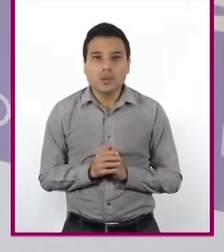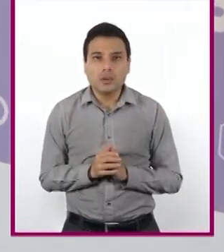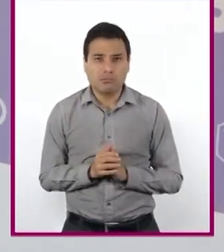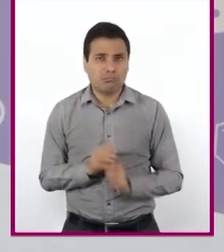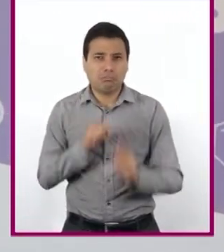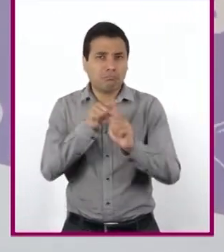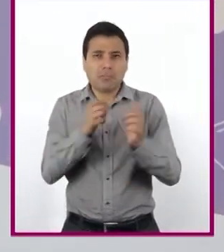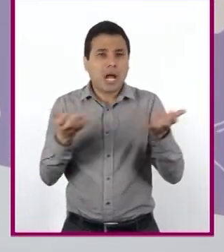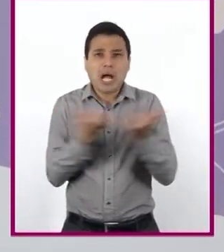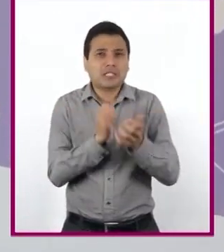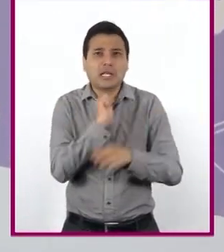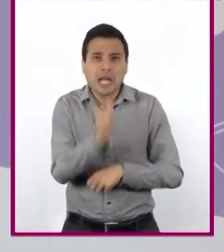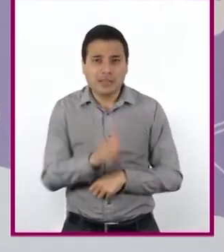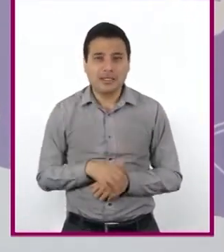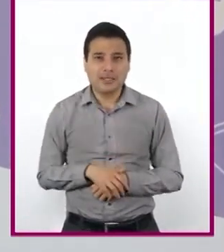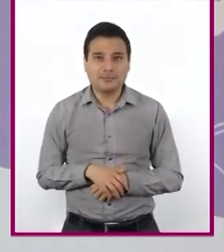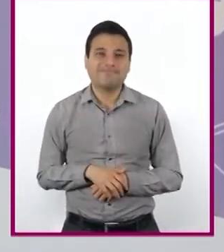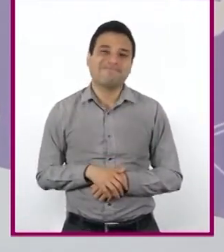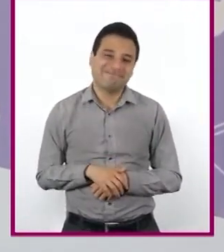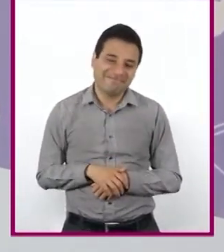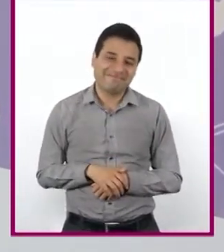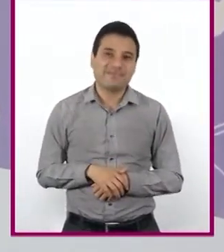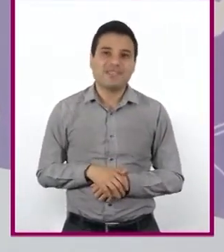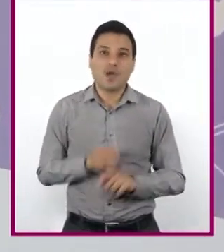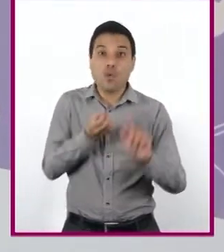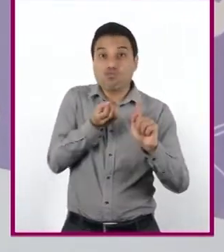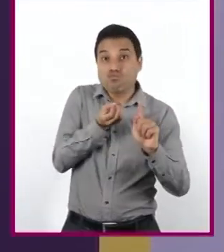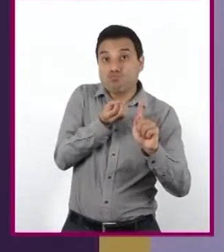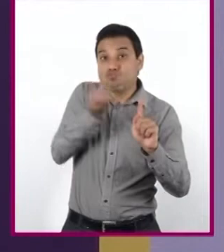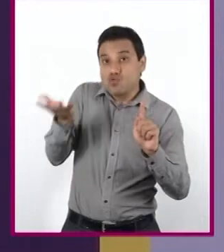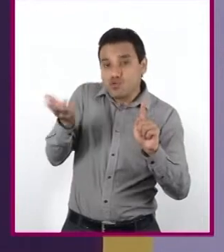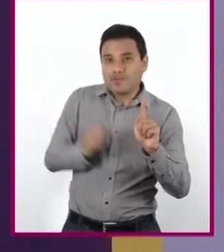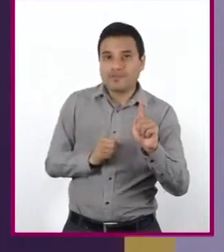Ceder, ganar o compartir electrones.